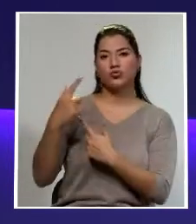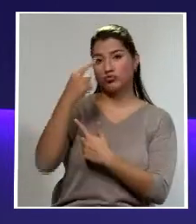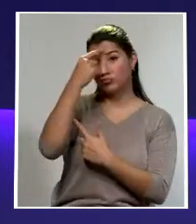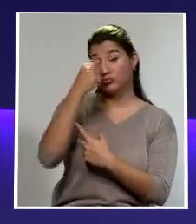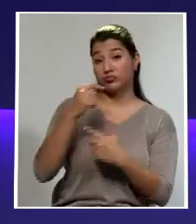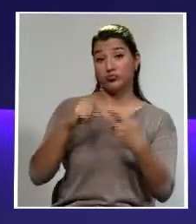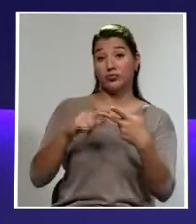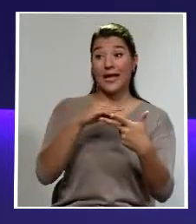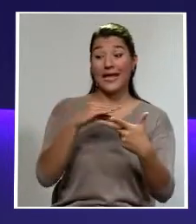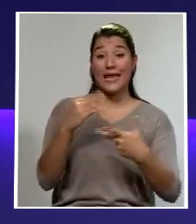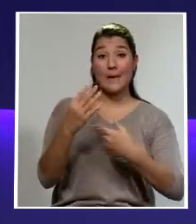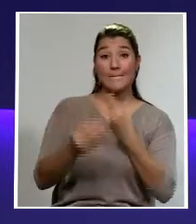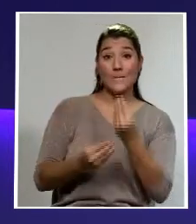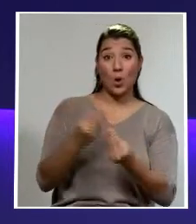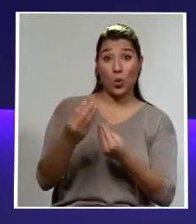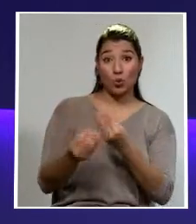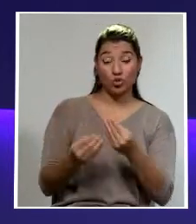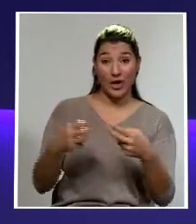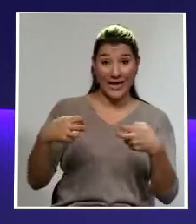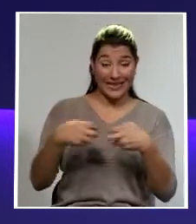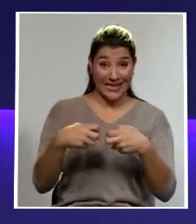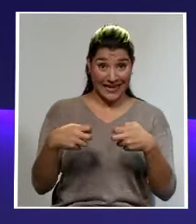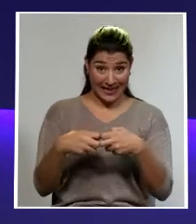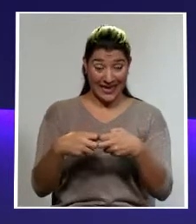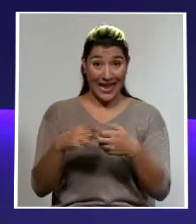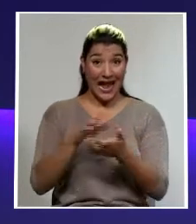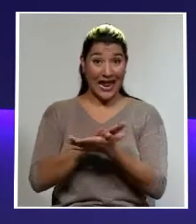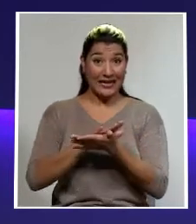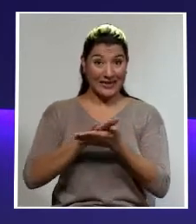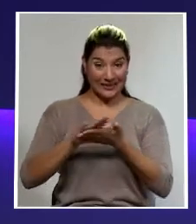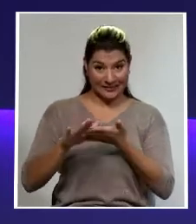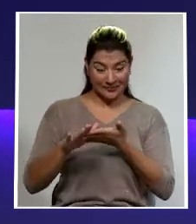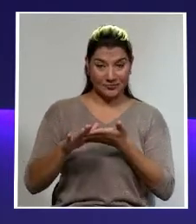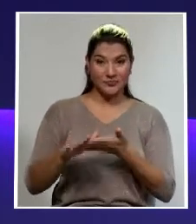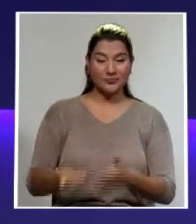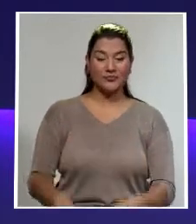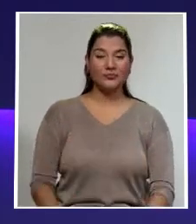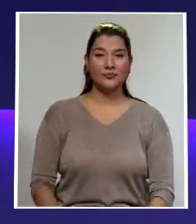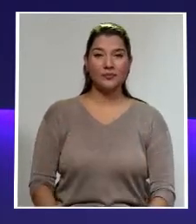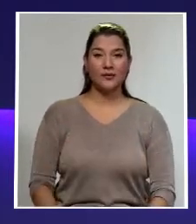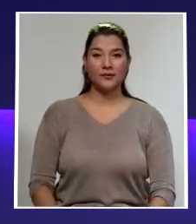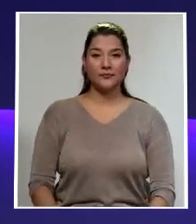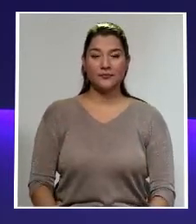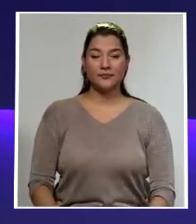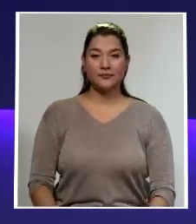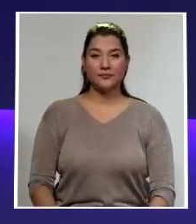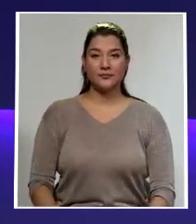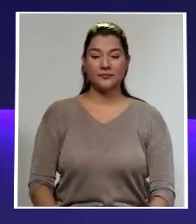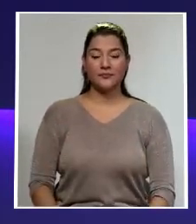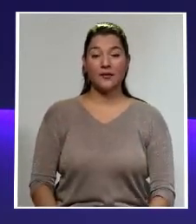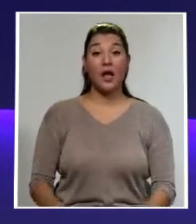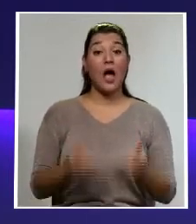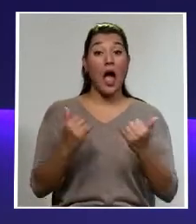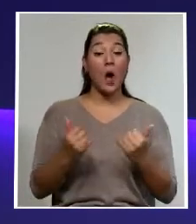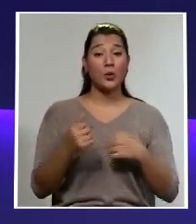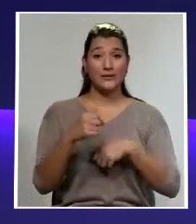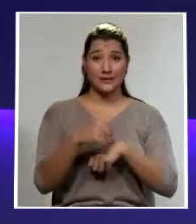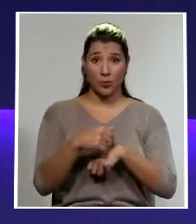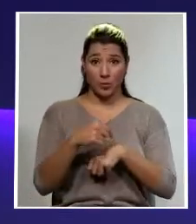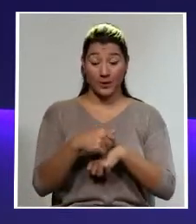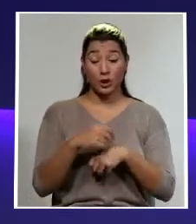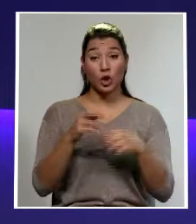la producción masiva de energía eléctrica a partir de fuentes renovables. En este momento hay